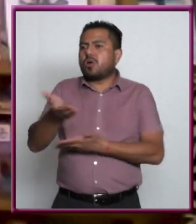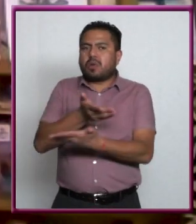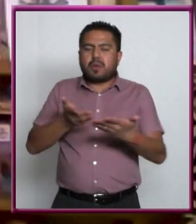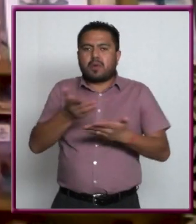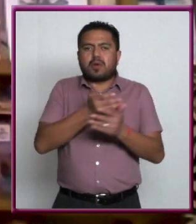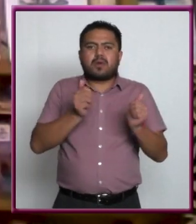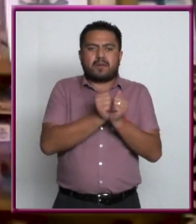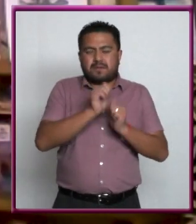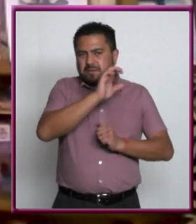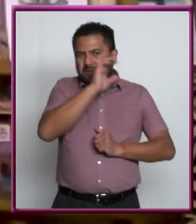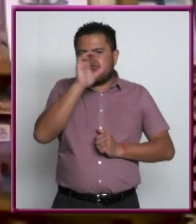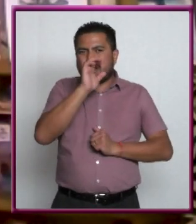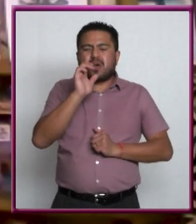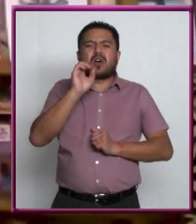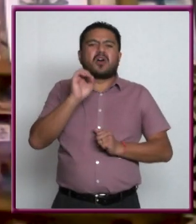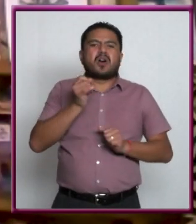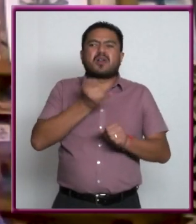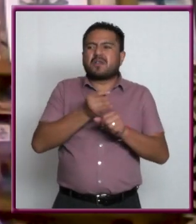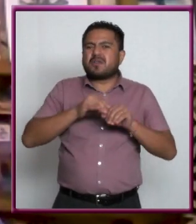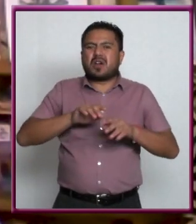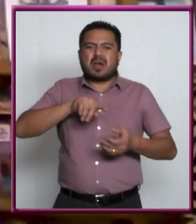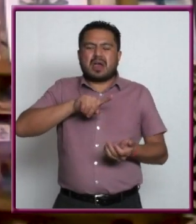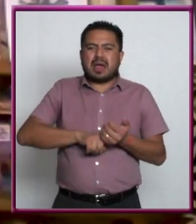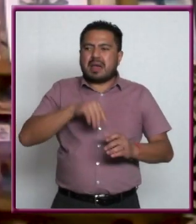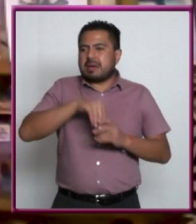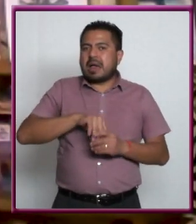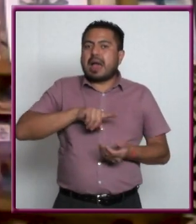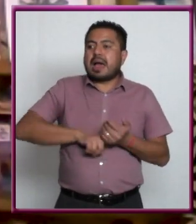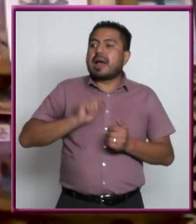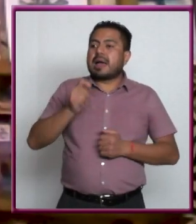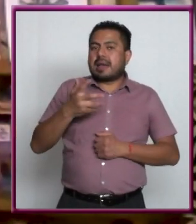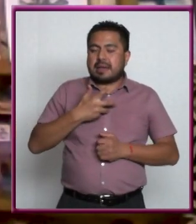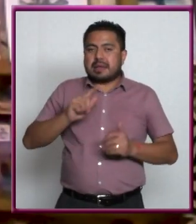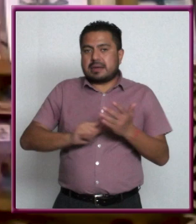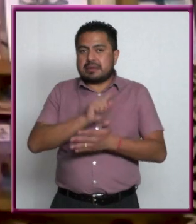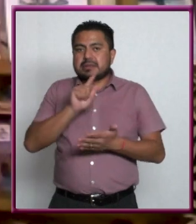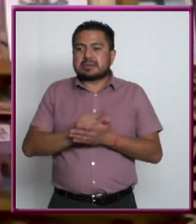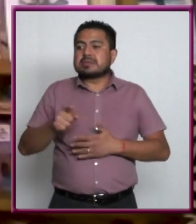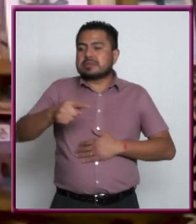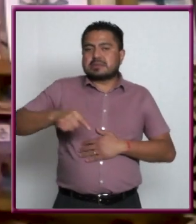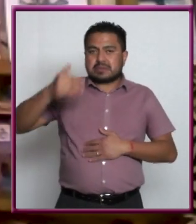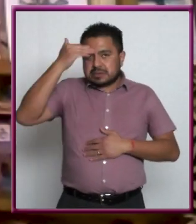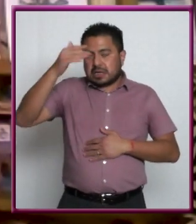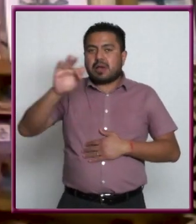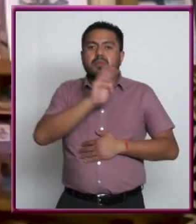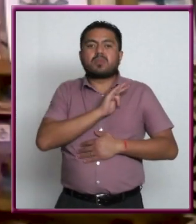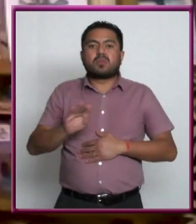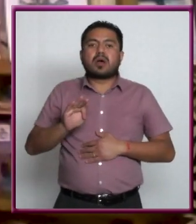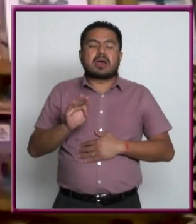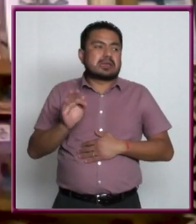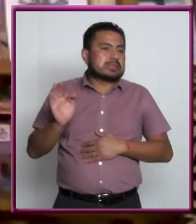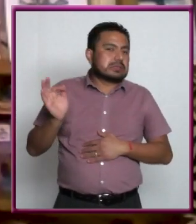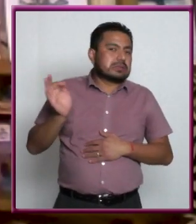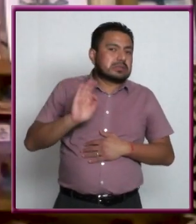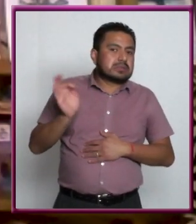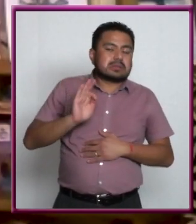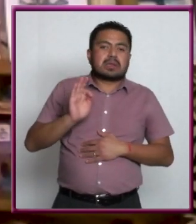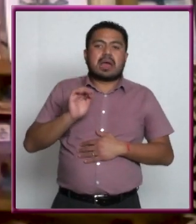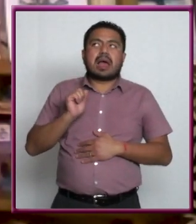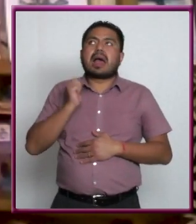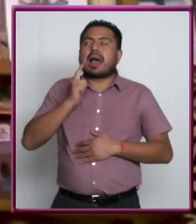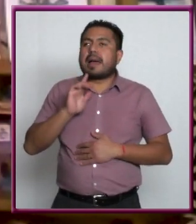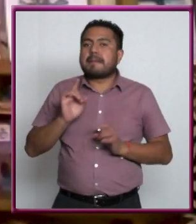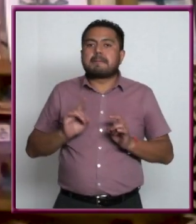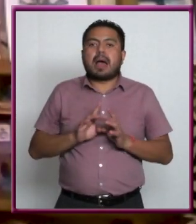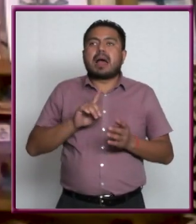que comparten sus fotos o sus contenidos íntimos saben que existe esta ley, saben que pueden, en caso dado